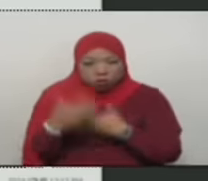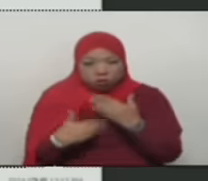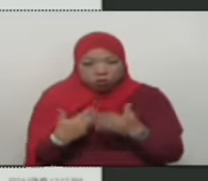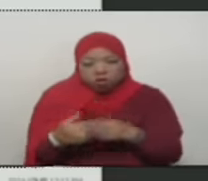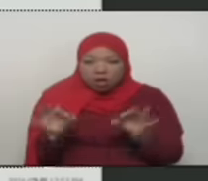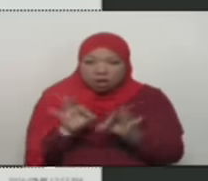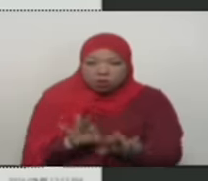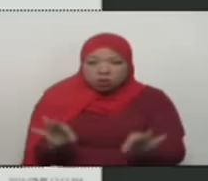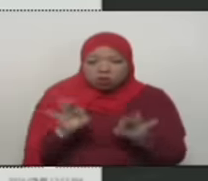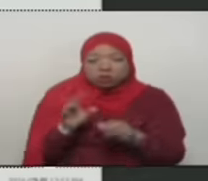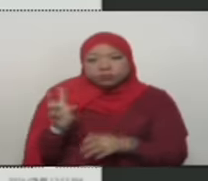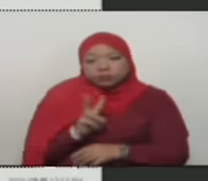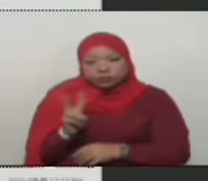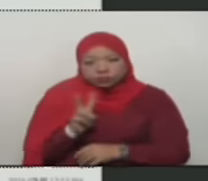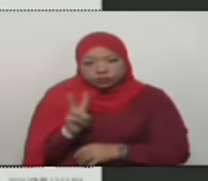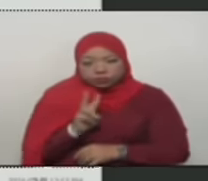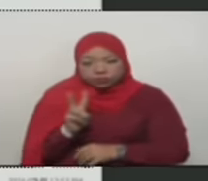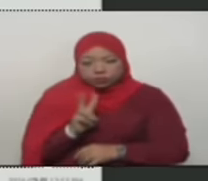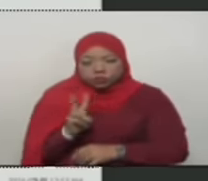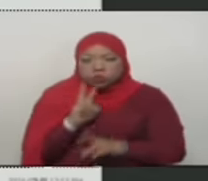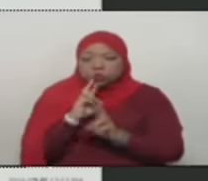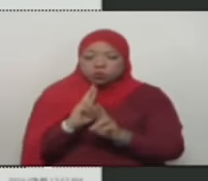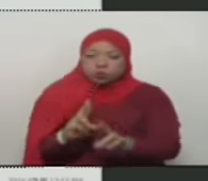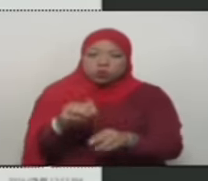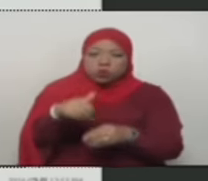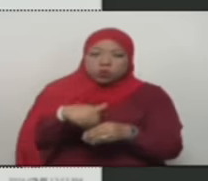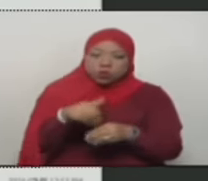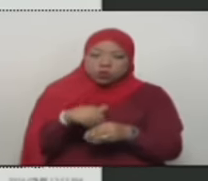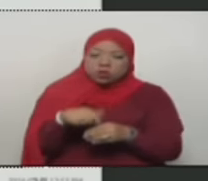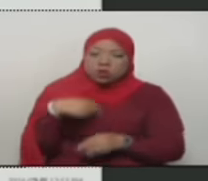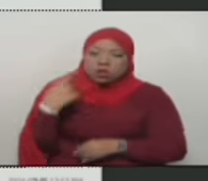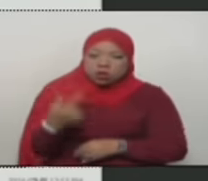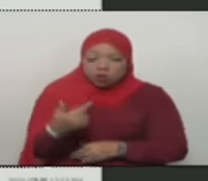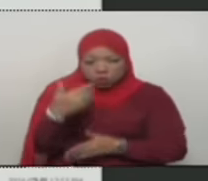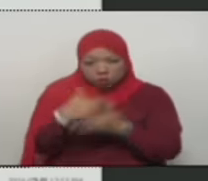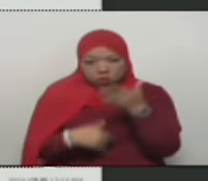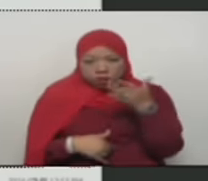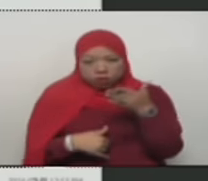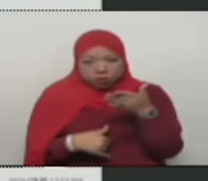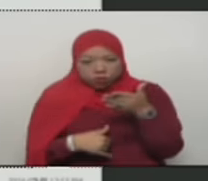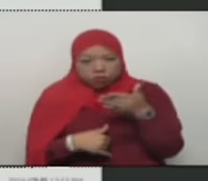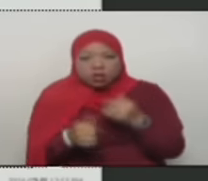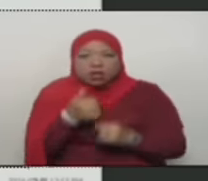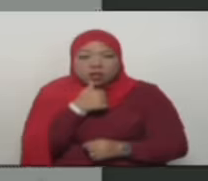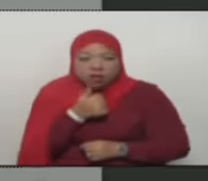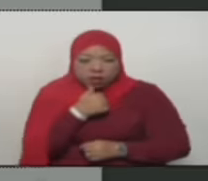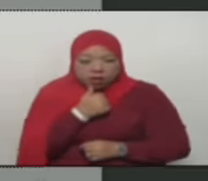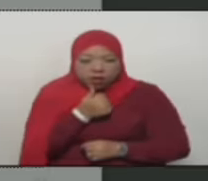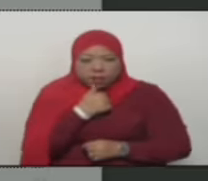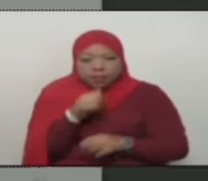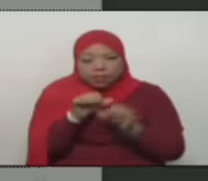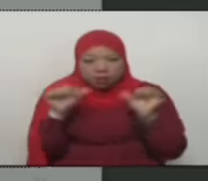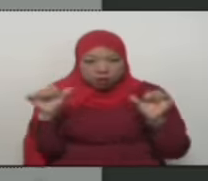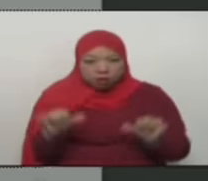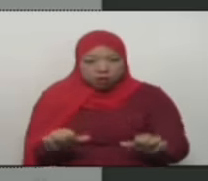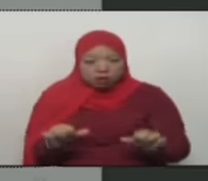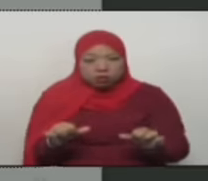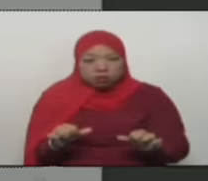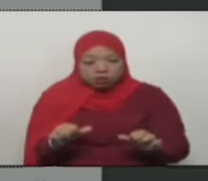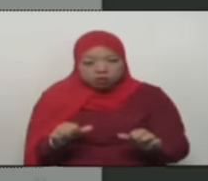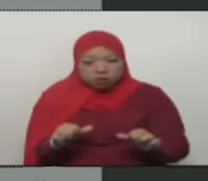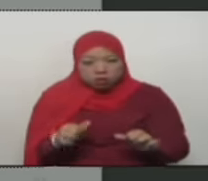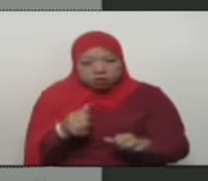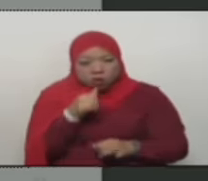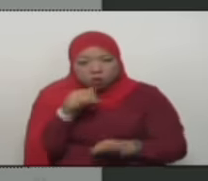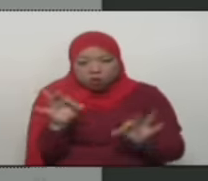paga. Y después ellos lanzaron este resultado en la siguiente lámina. O sea, quienes financian este sistema, esta página, son